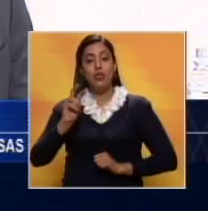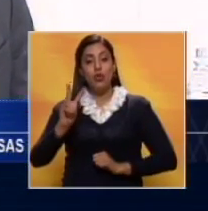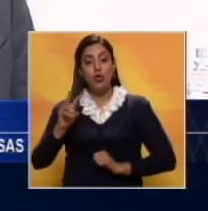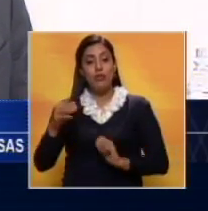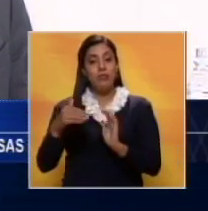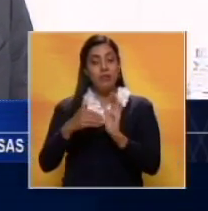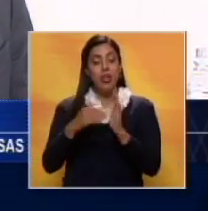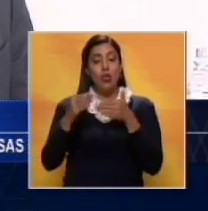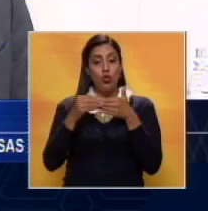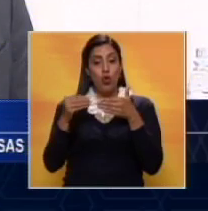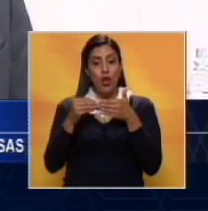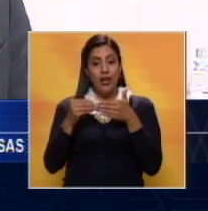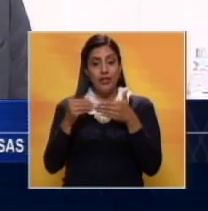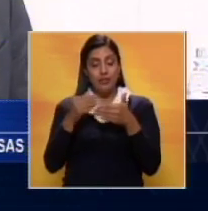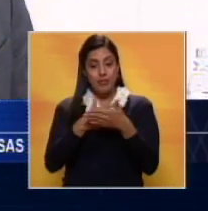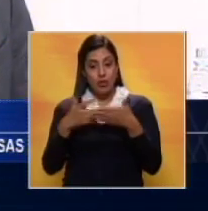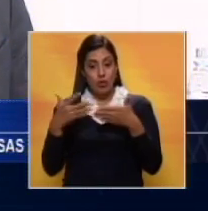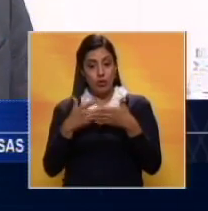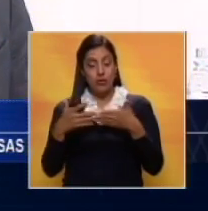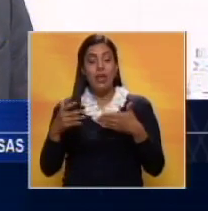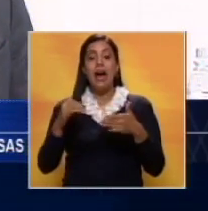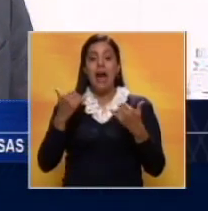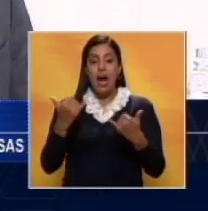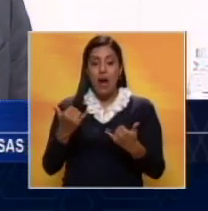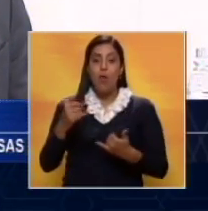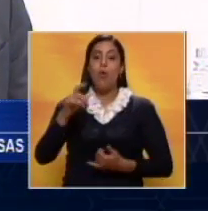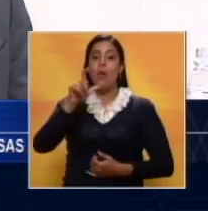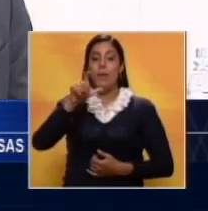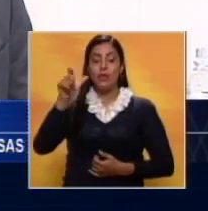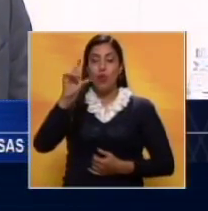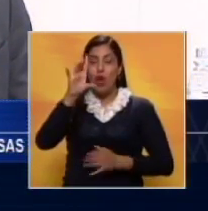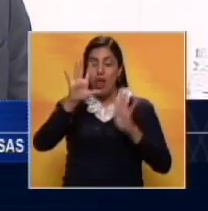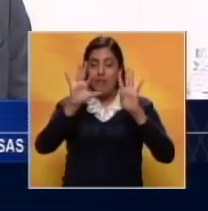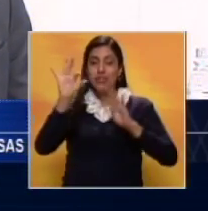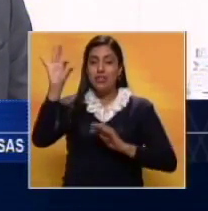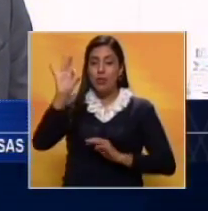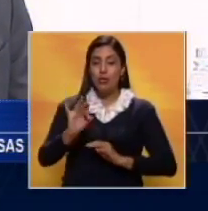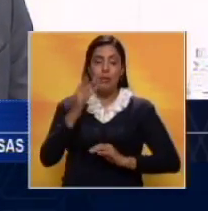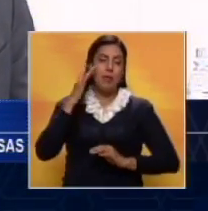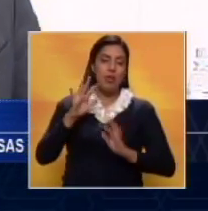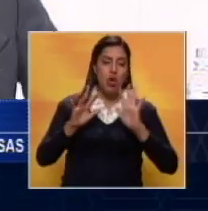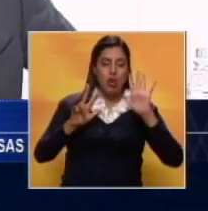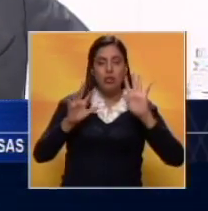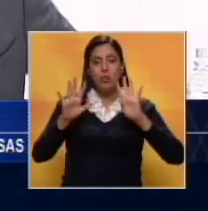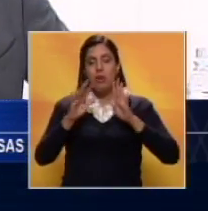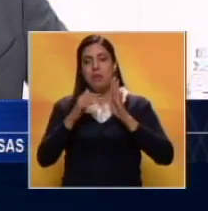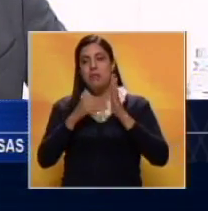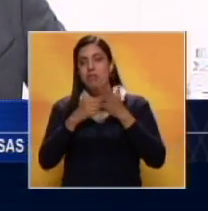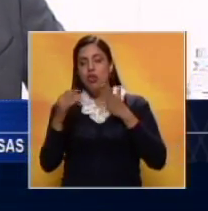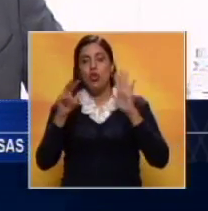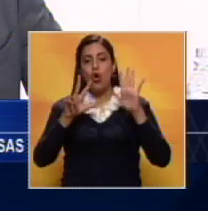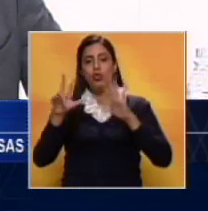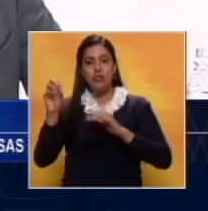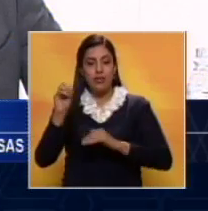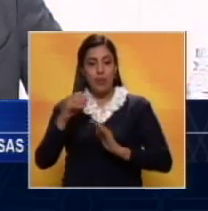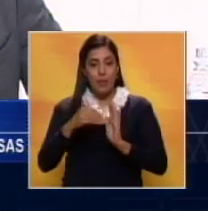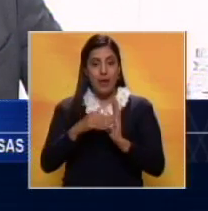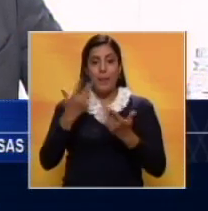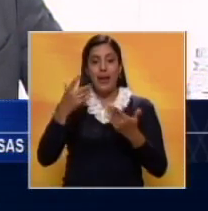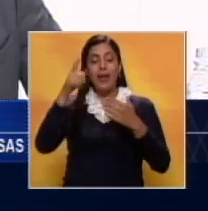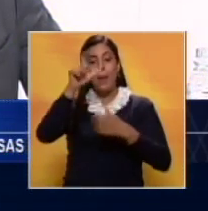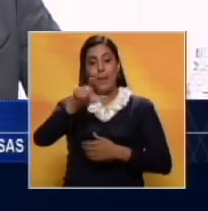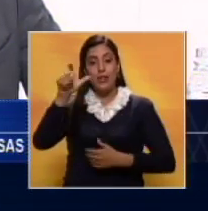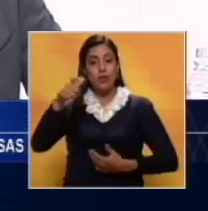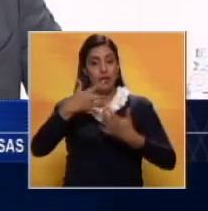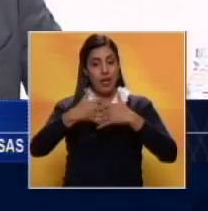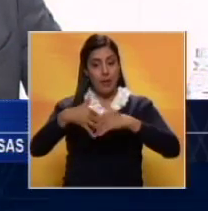99.922.000 millones de dólares, de los cuales el 90%, que es un 89.800.000, es para las